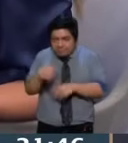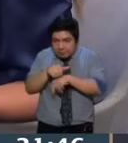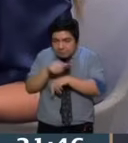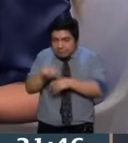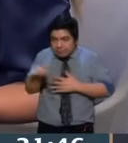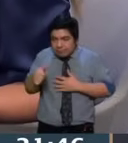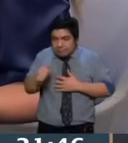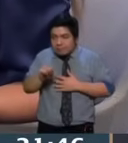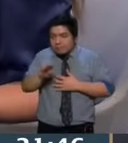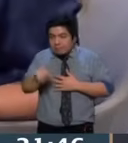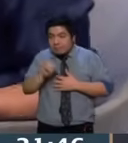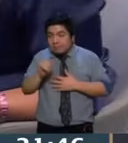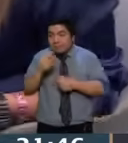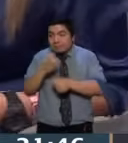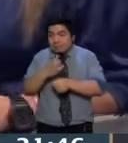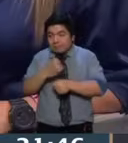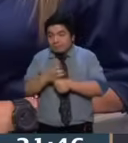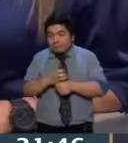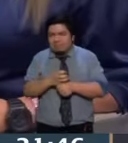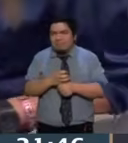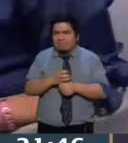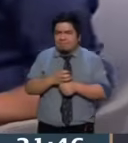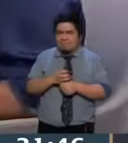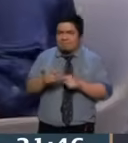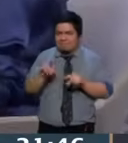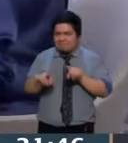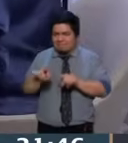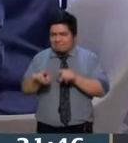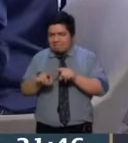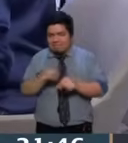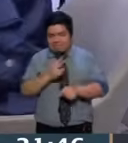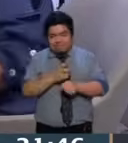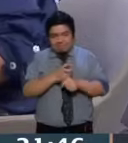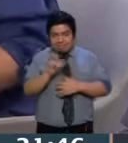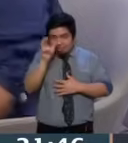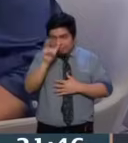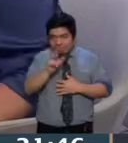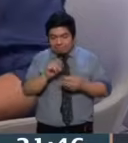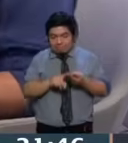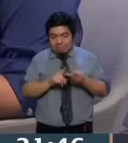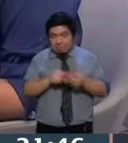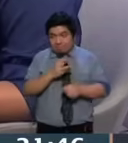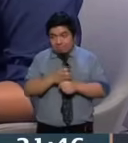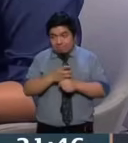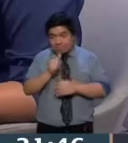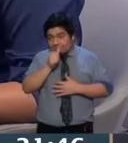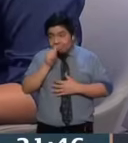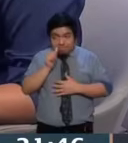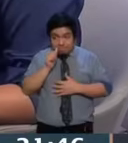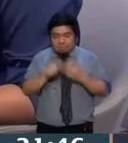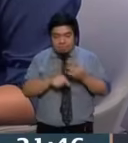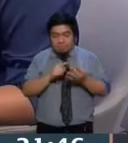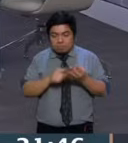impacto. BJ es la tercera. No, lo que la pasa es que primera es ustedes Cuauhtémoc, la manipulan- segunda es Miguel manipulan Hidalgo. la información. La tercera es Benito Juárez A falta